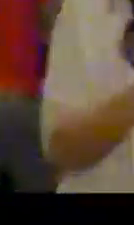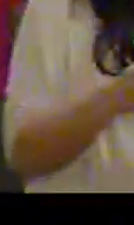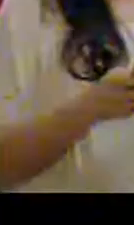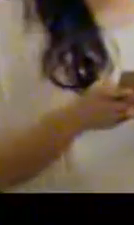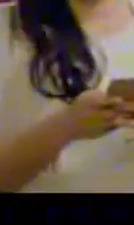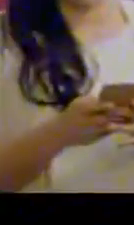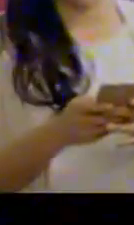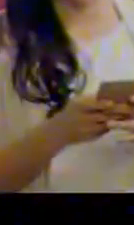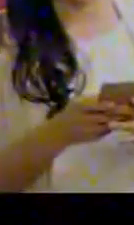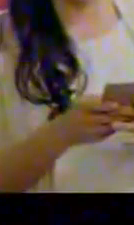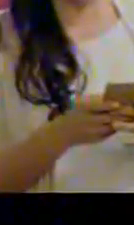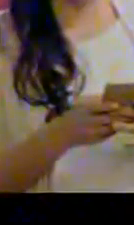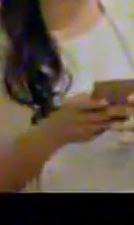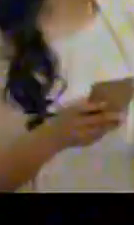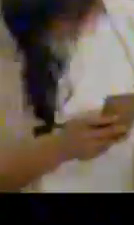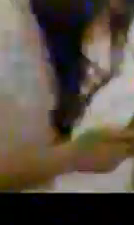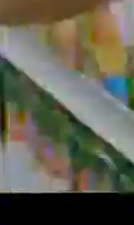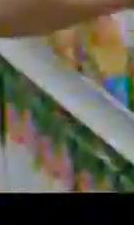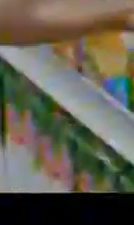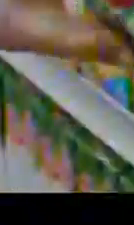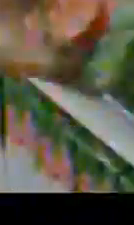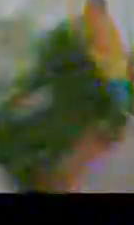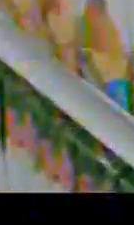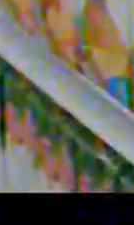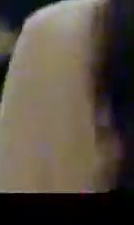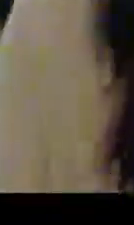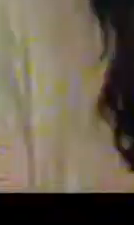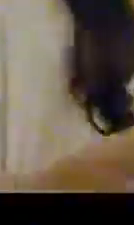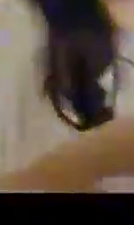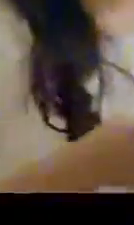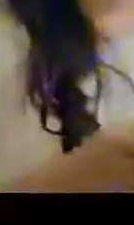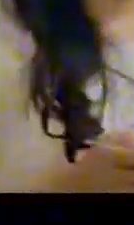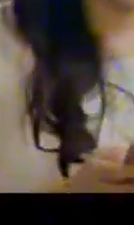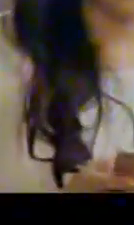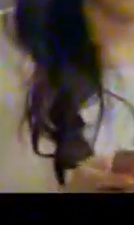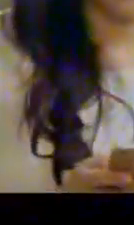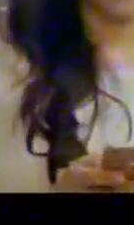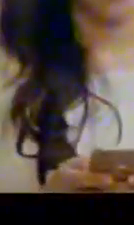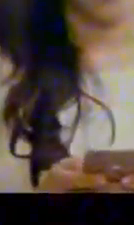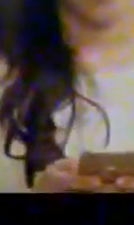que mejor pulp de mango. No nos